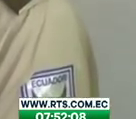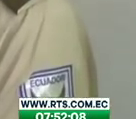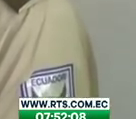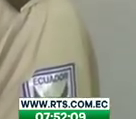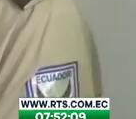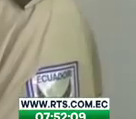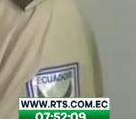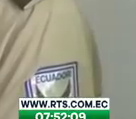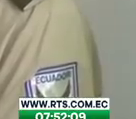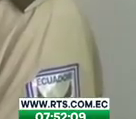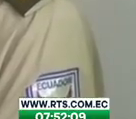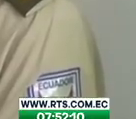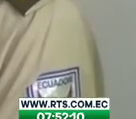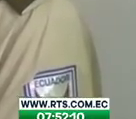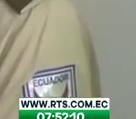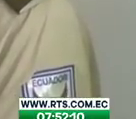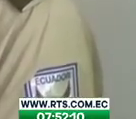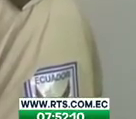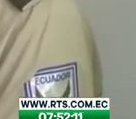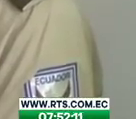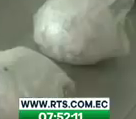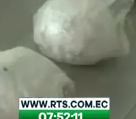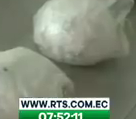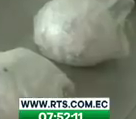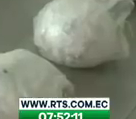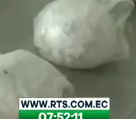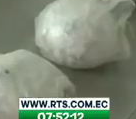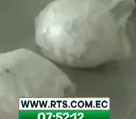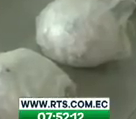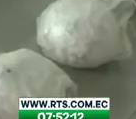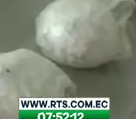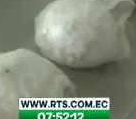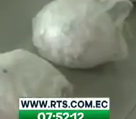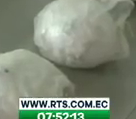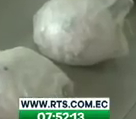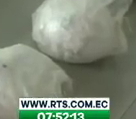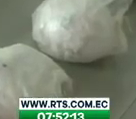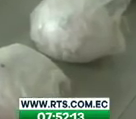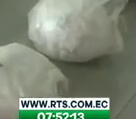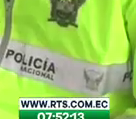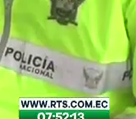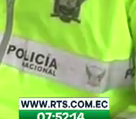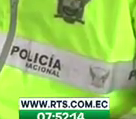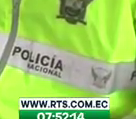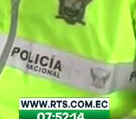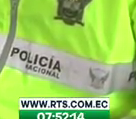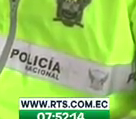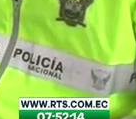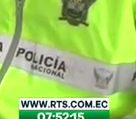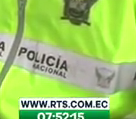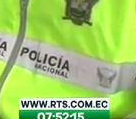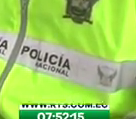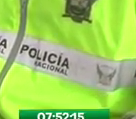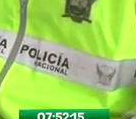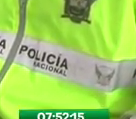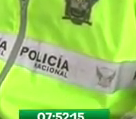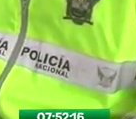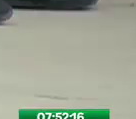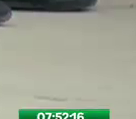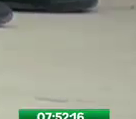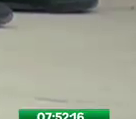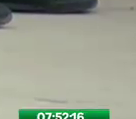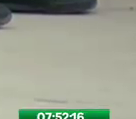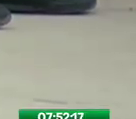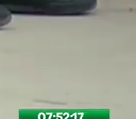pedidos, transportarla a los mercados de consumo. Se determinó que la sustancia era para consumo interno, dosis que distribuían